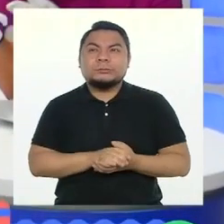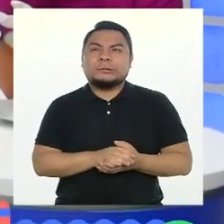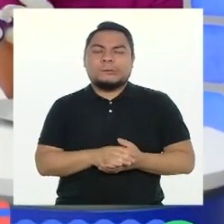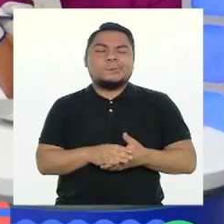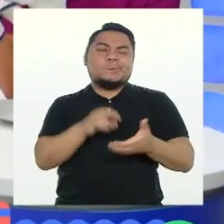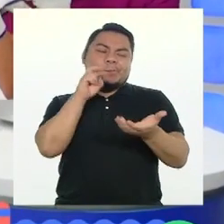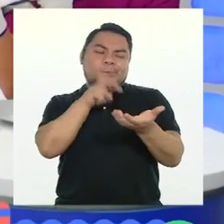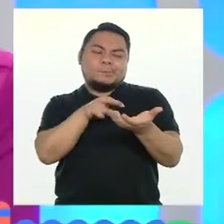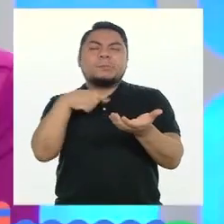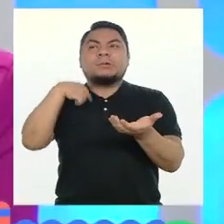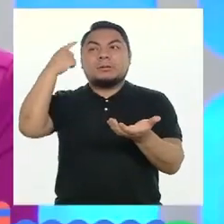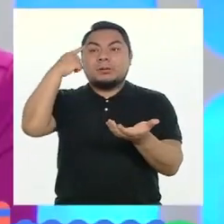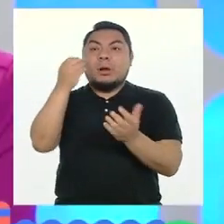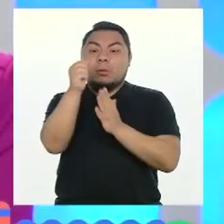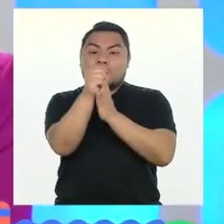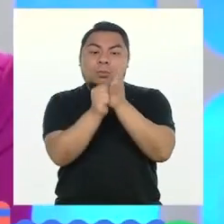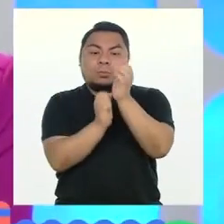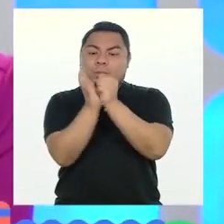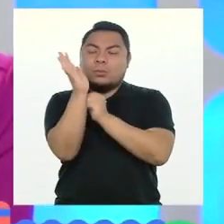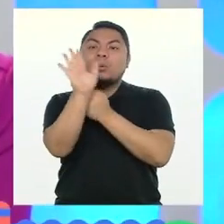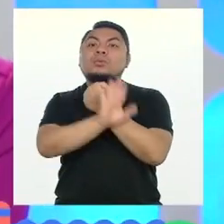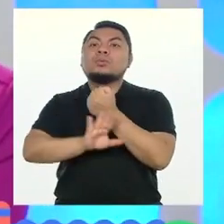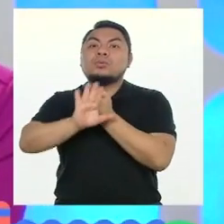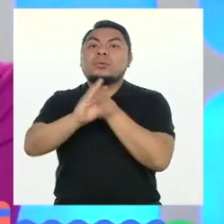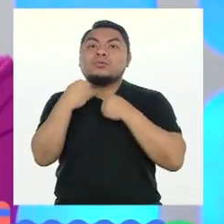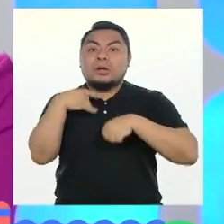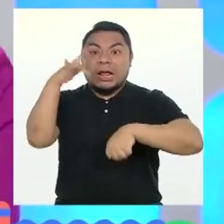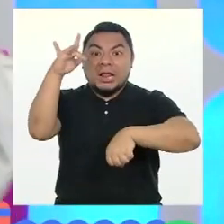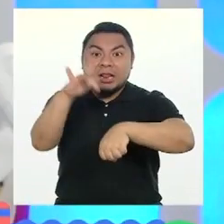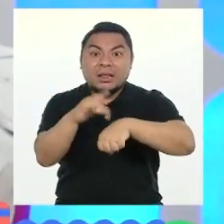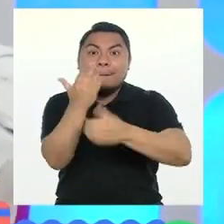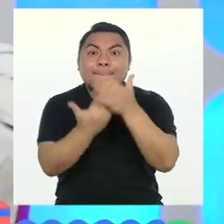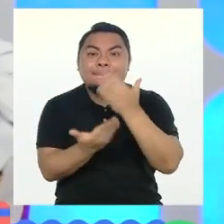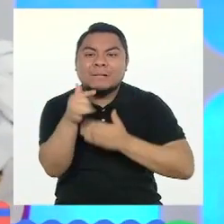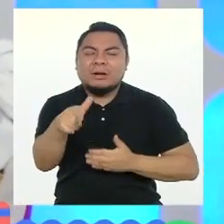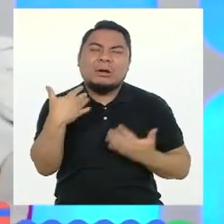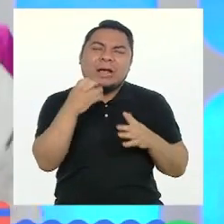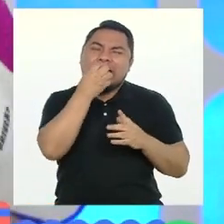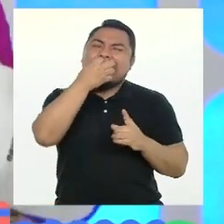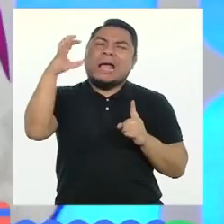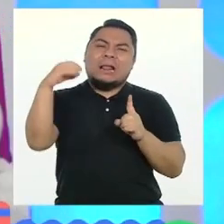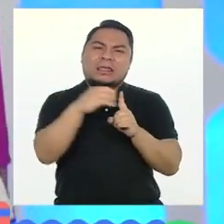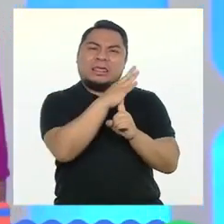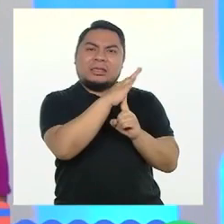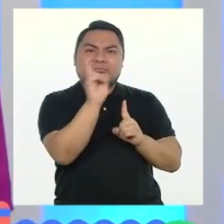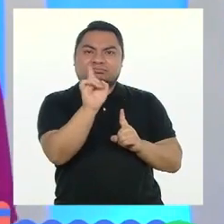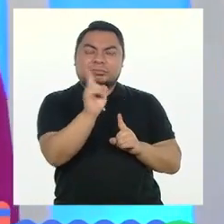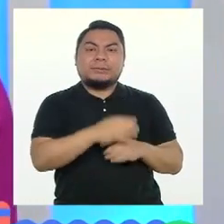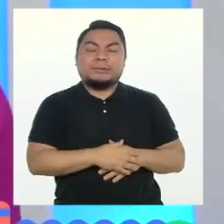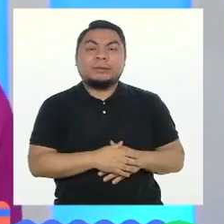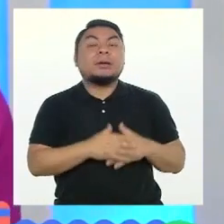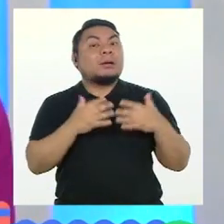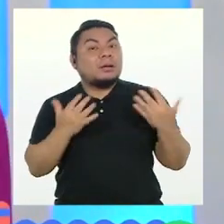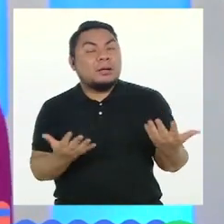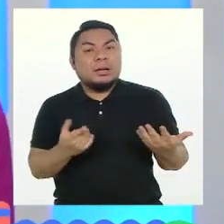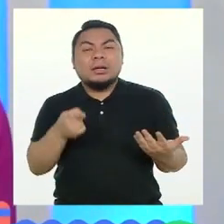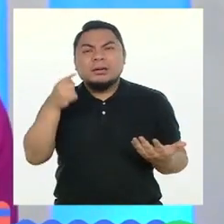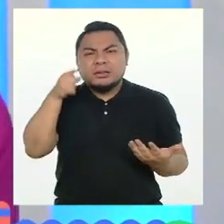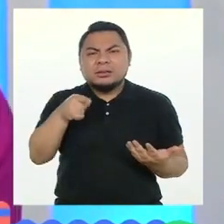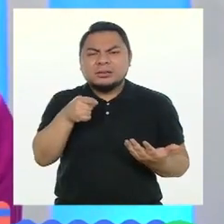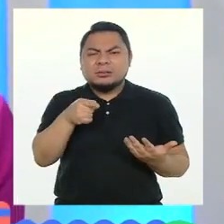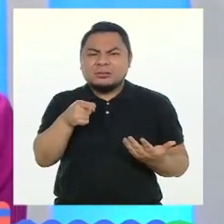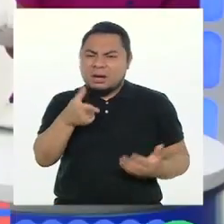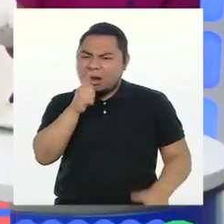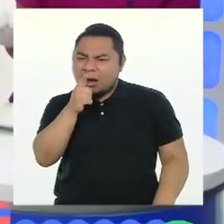Como ven, tengo puestos mis guantes de seguridad porque si yo toco este hielo con la mano, me puedo quemar. Pero si el hielo está hecho de